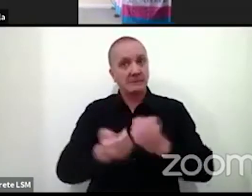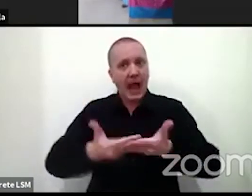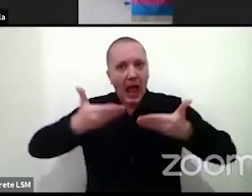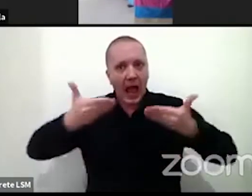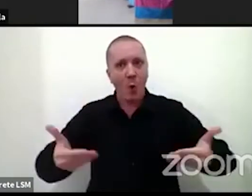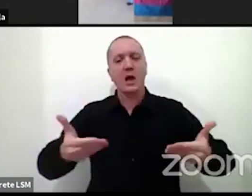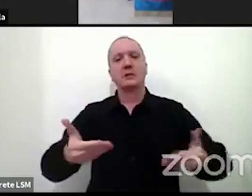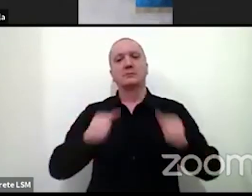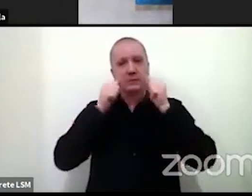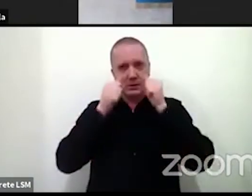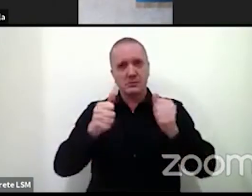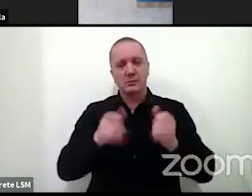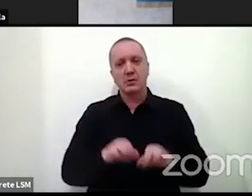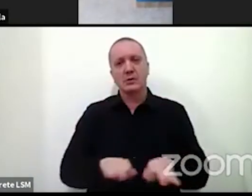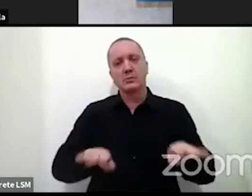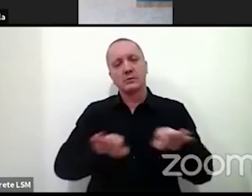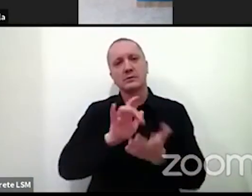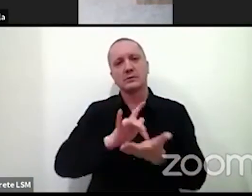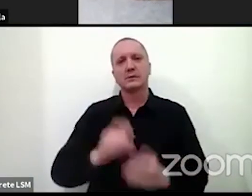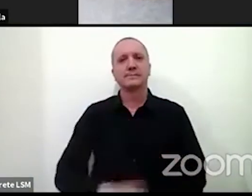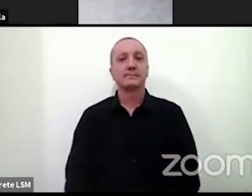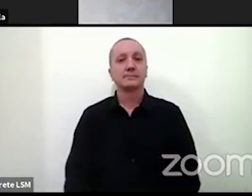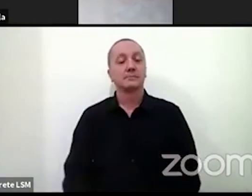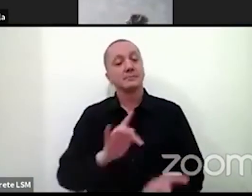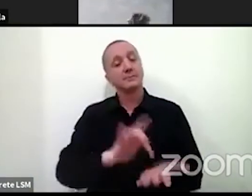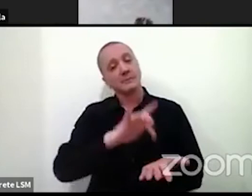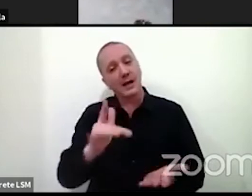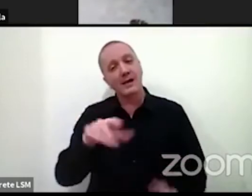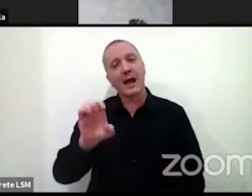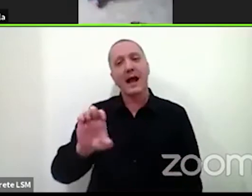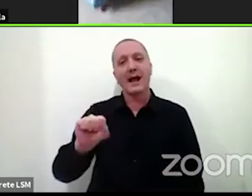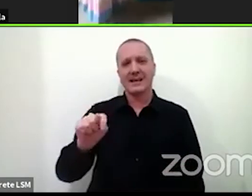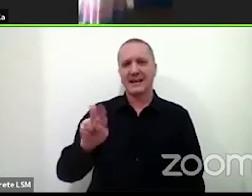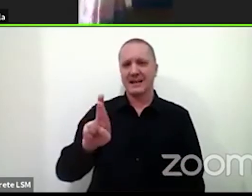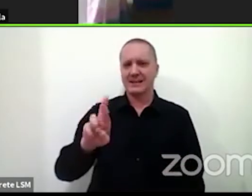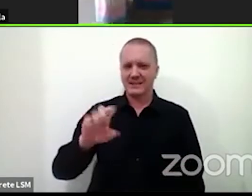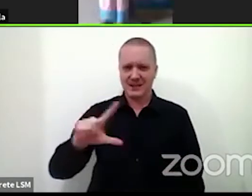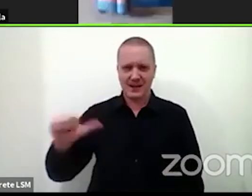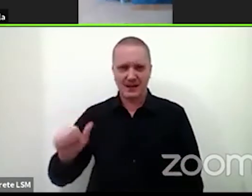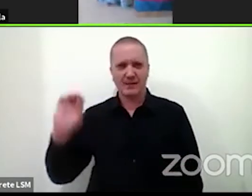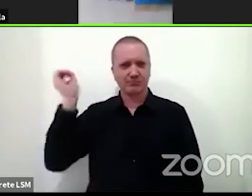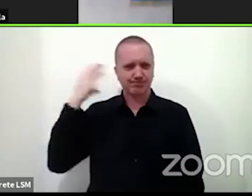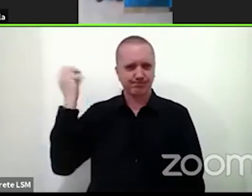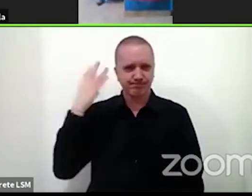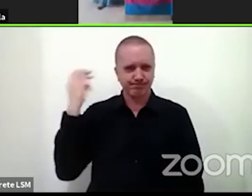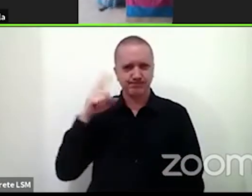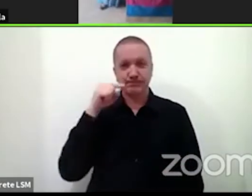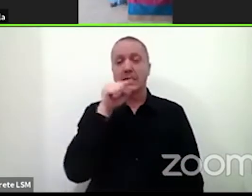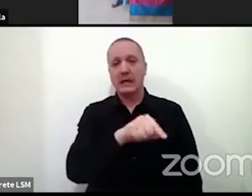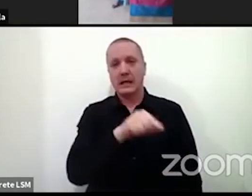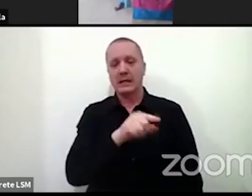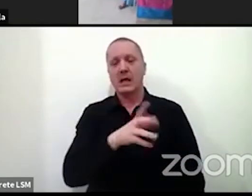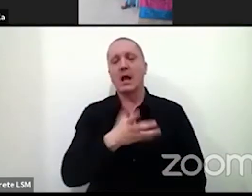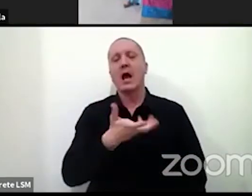Muchísimas gracias. Estrella Sánchez estuvo hablándonos desde USA. Muchísimas gracias por su